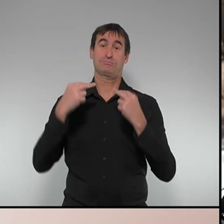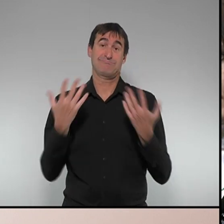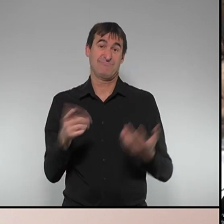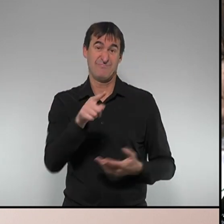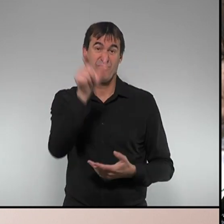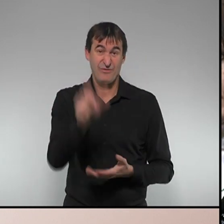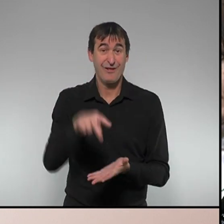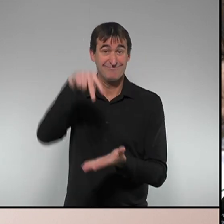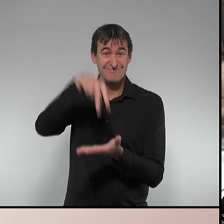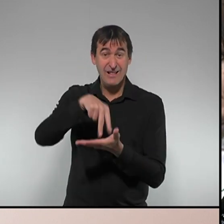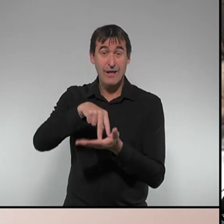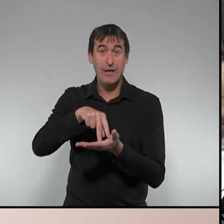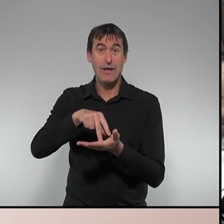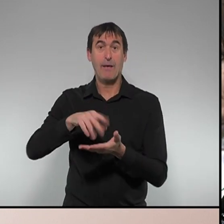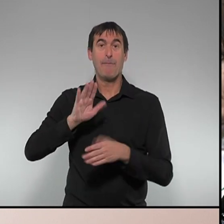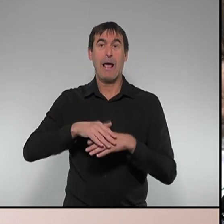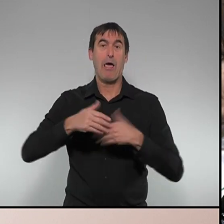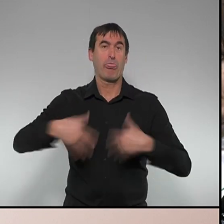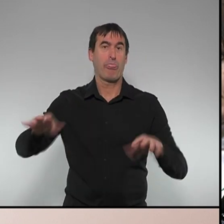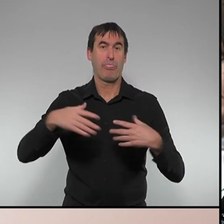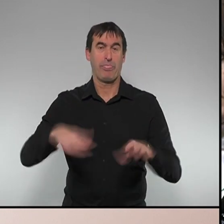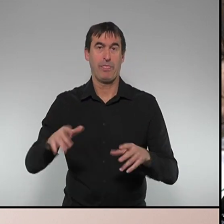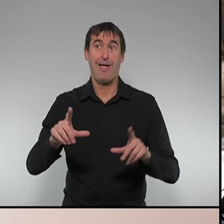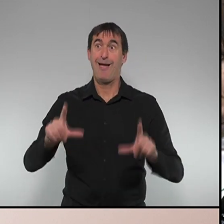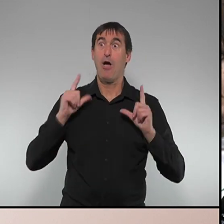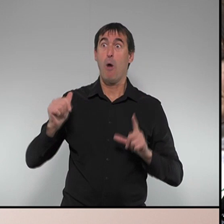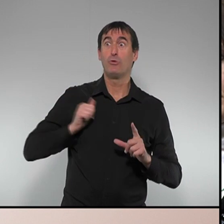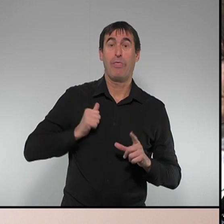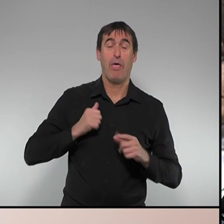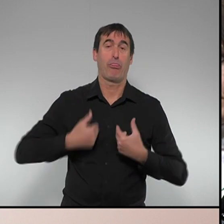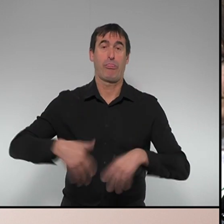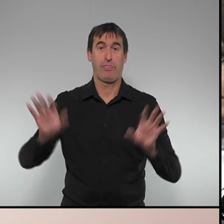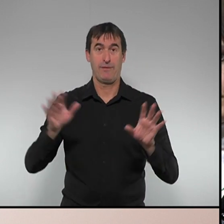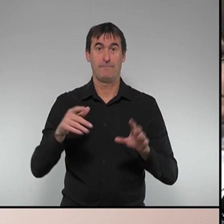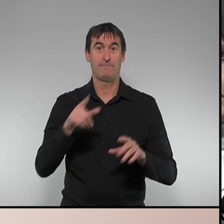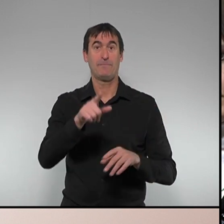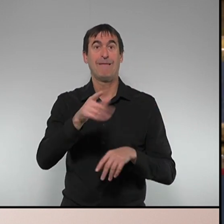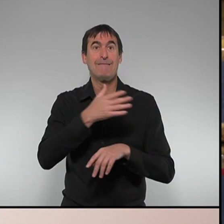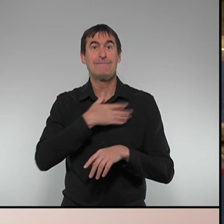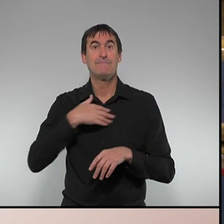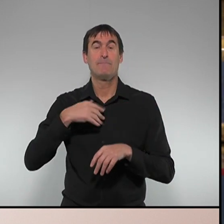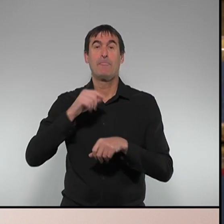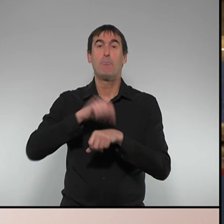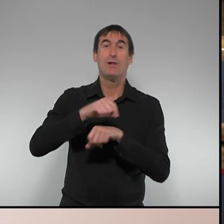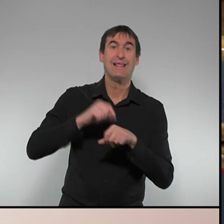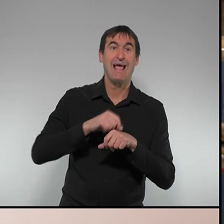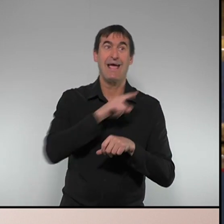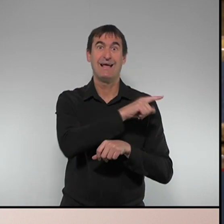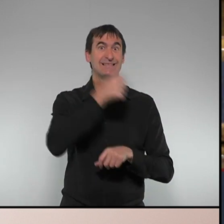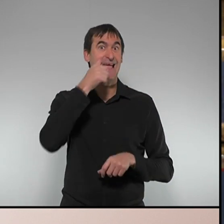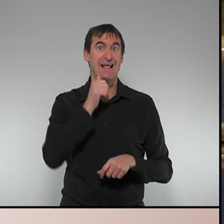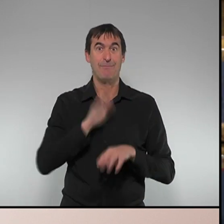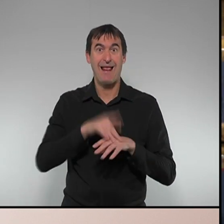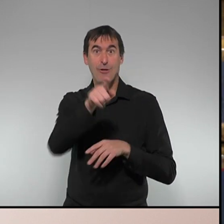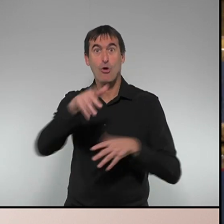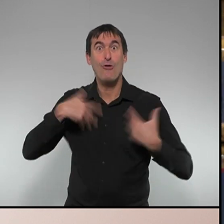deslucirlo todo y desaprovechar esa oportunidad evidenciando que la política de contentamiento del presidente Sánchez no